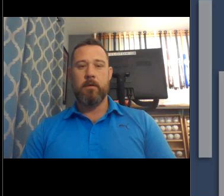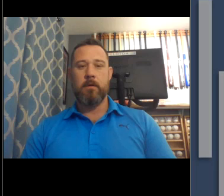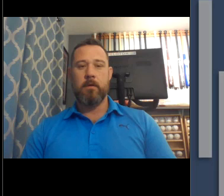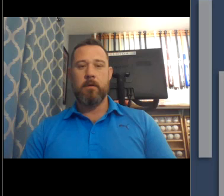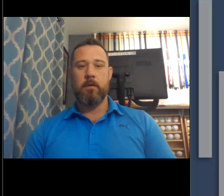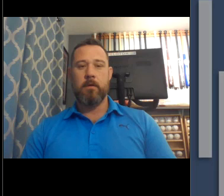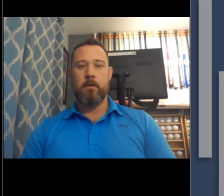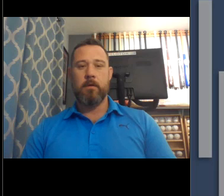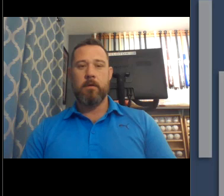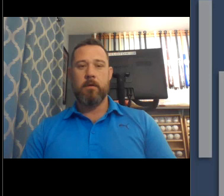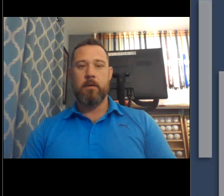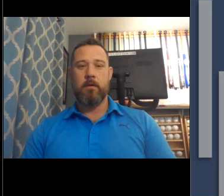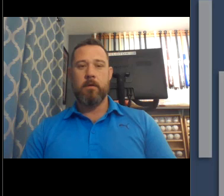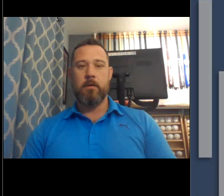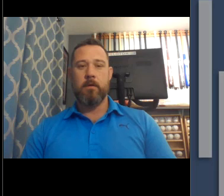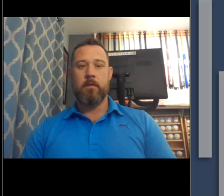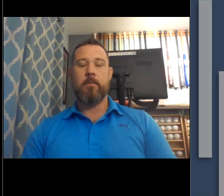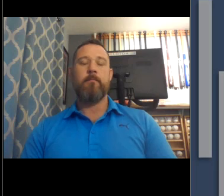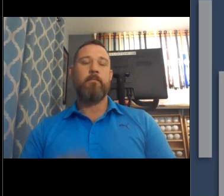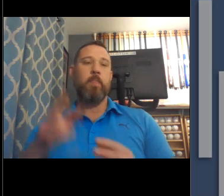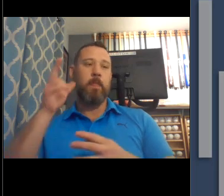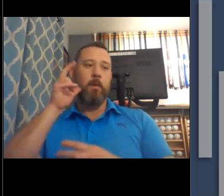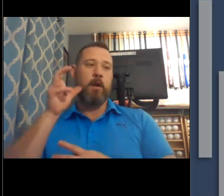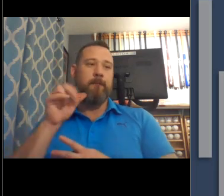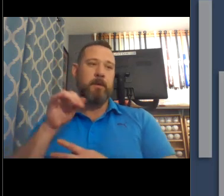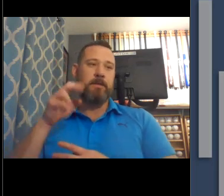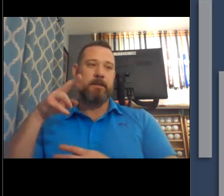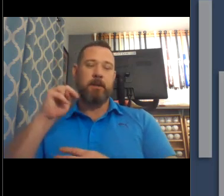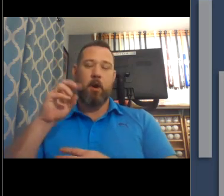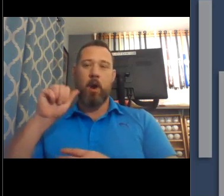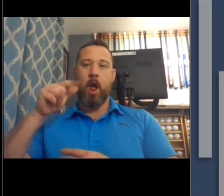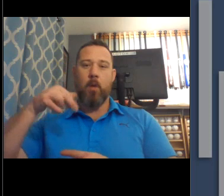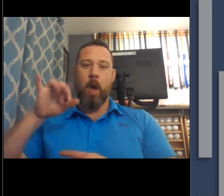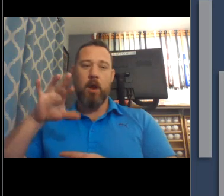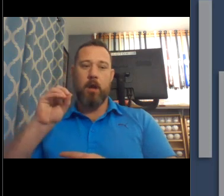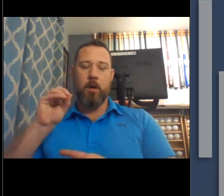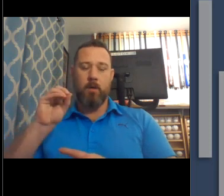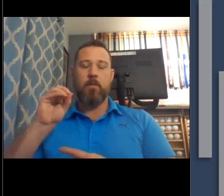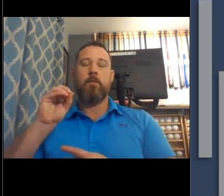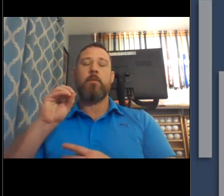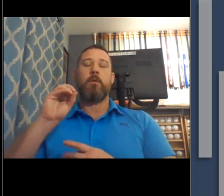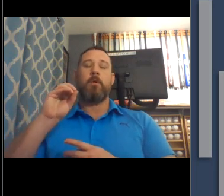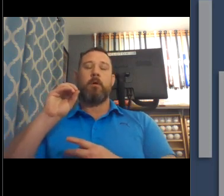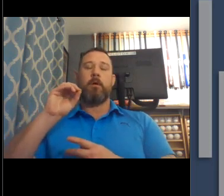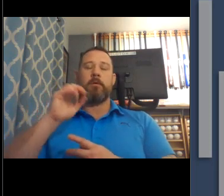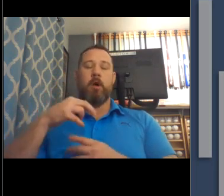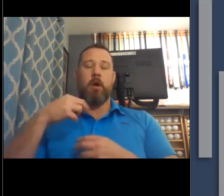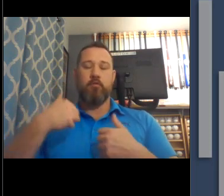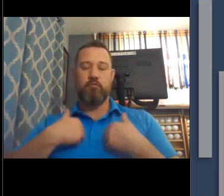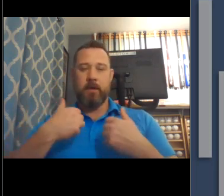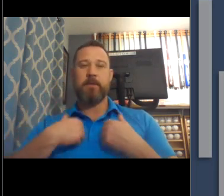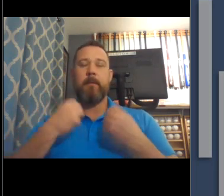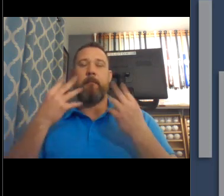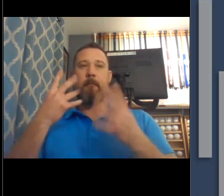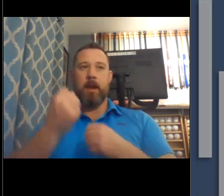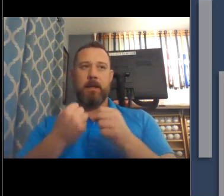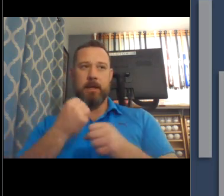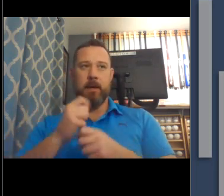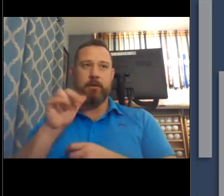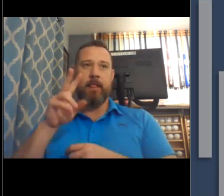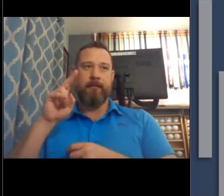Gracias. We heard from Ascension Aguayo. He is a resident of many years here in